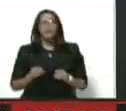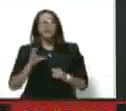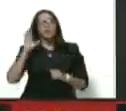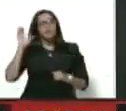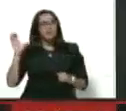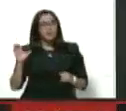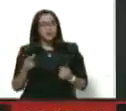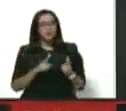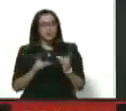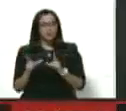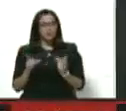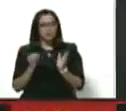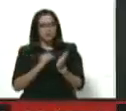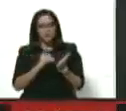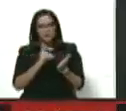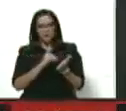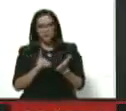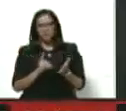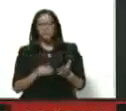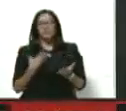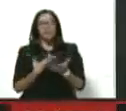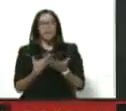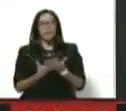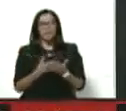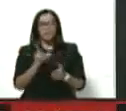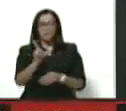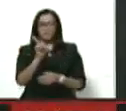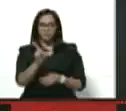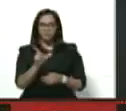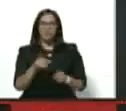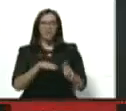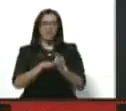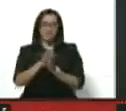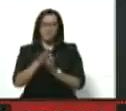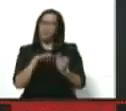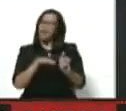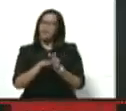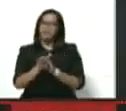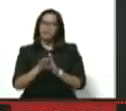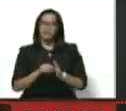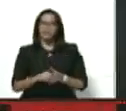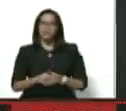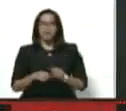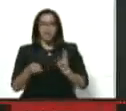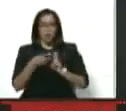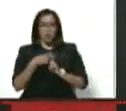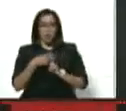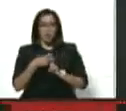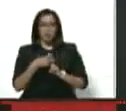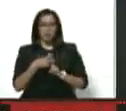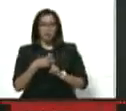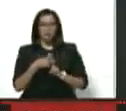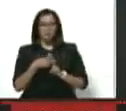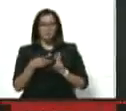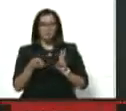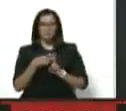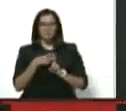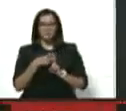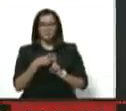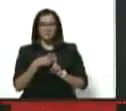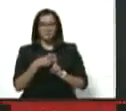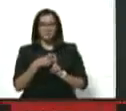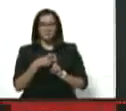datos y ahí va el Partido Socialista Unido de Venezuela avanzando, avanzando. Numeral,